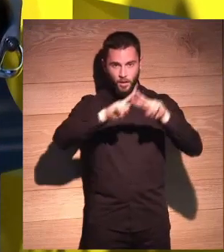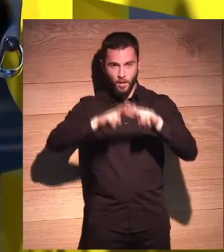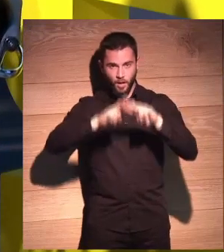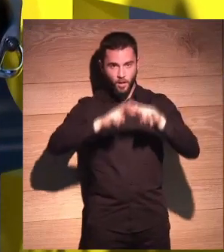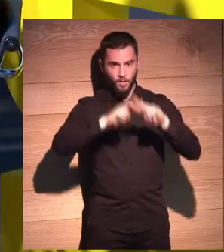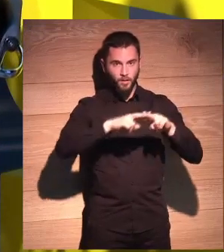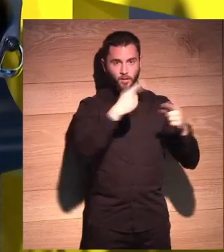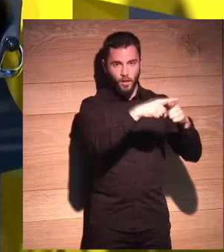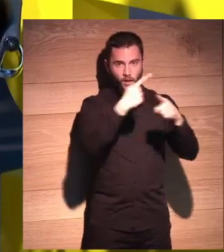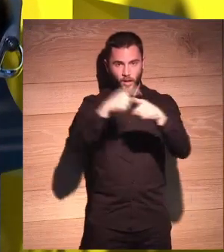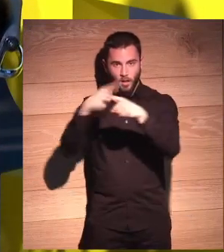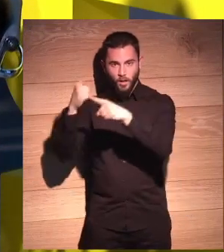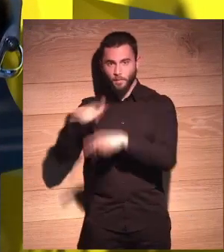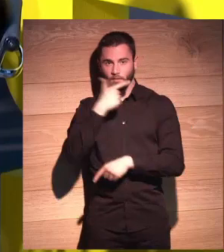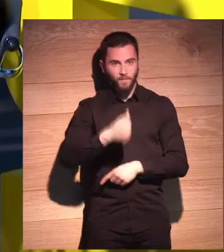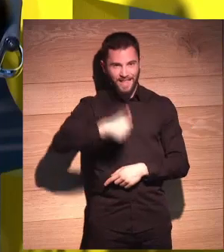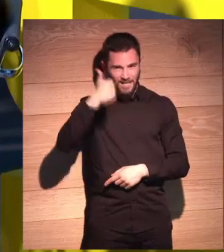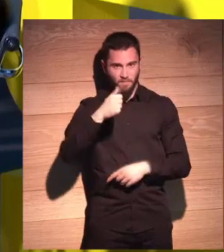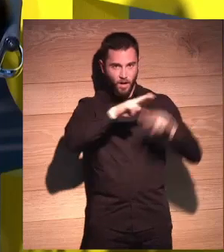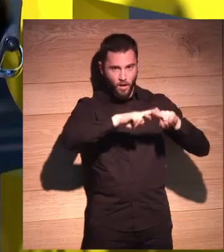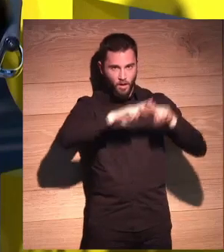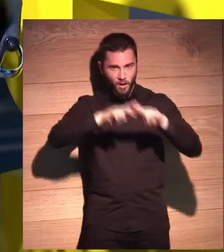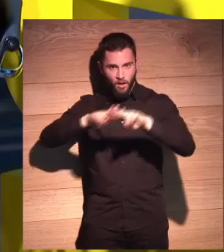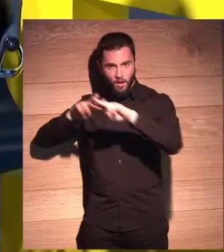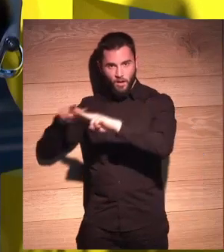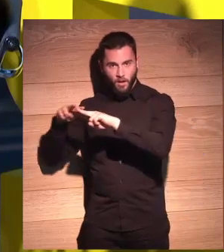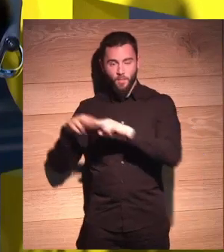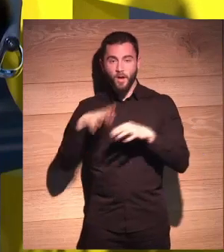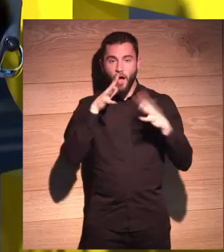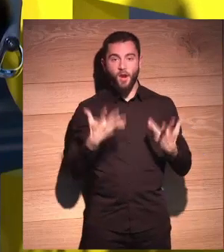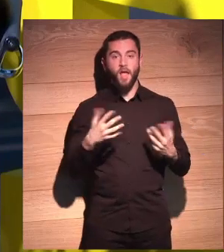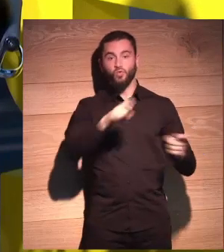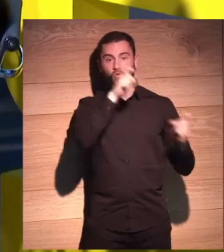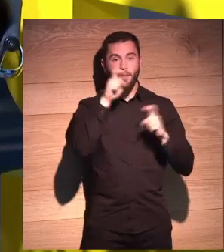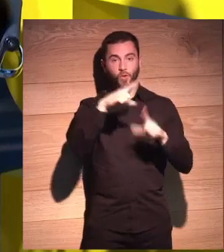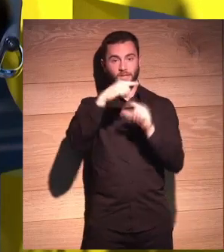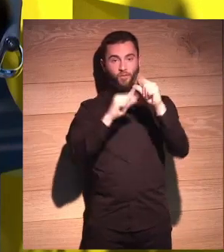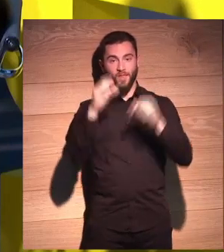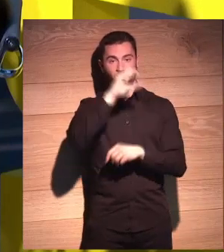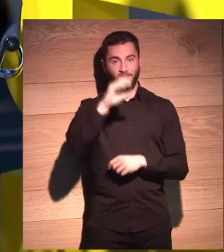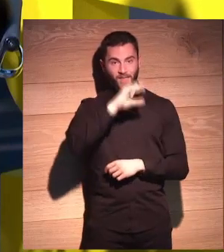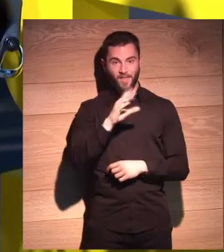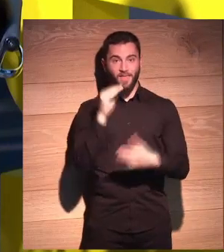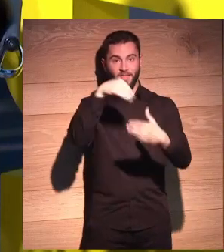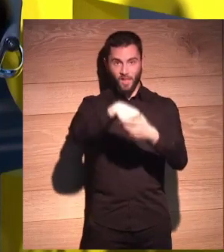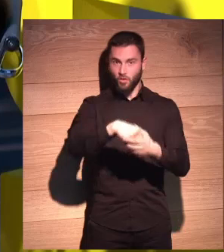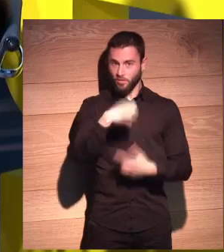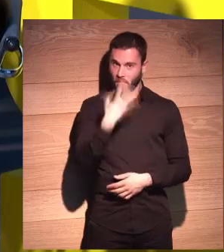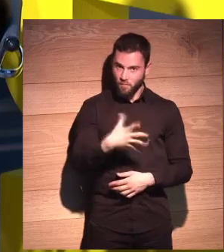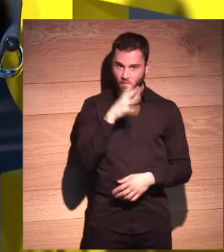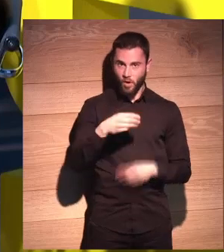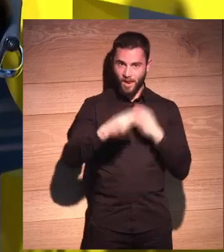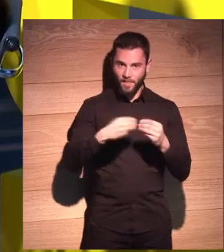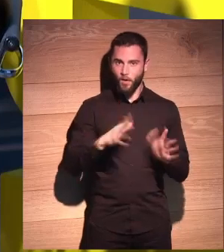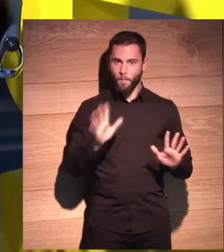descompone en otros elementos más sencillos, pero ahora mismo es una pregunta en neurociencia que no solo es lícito hacer, sino que hay